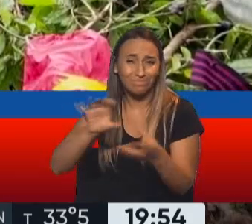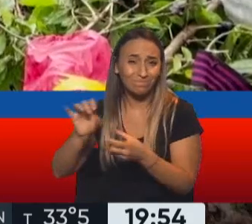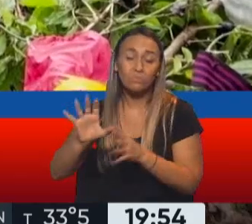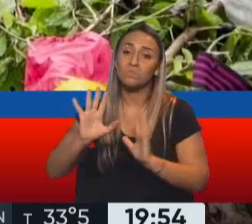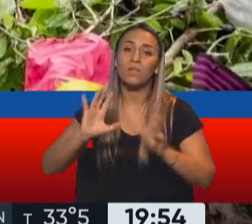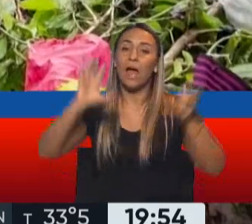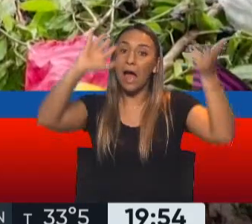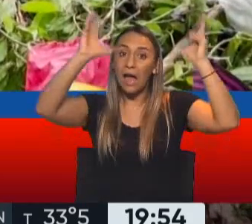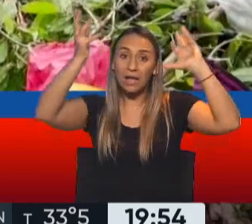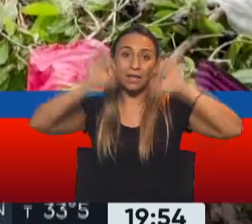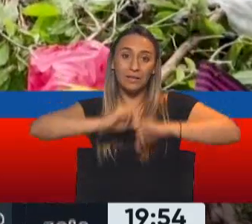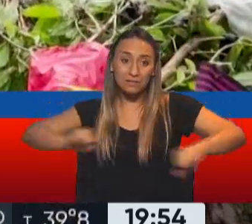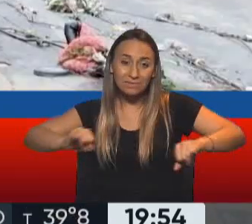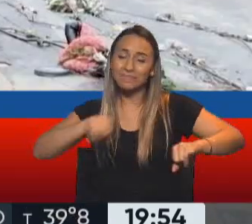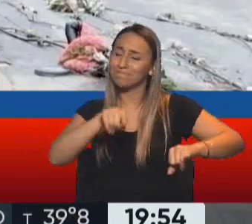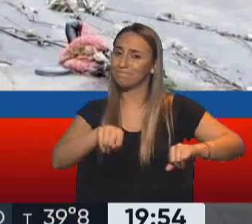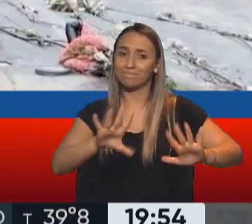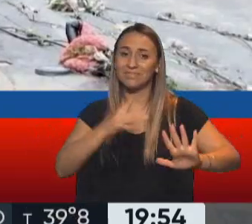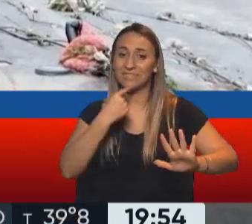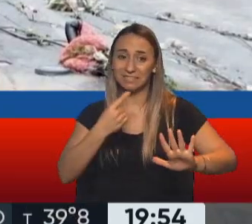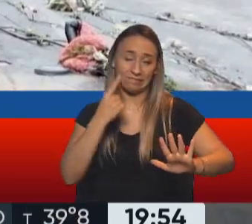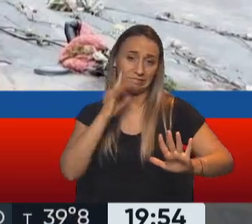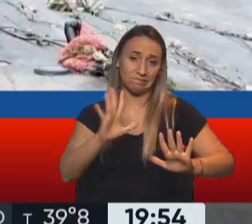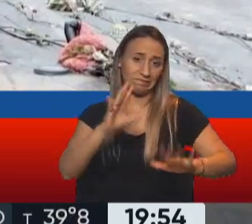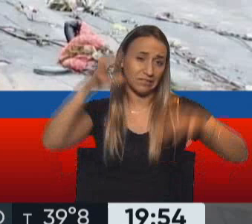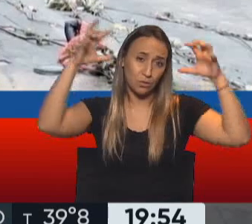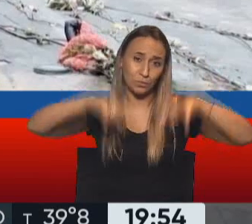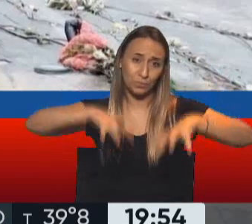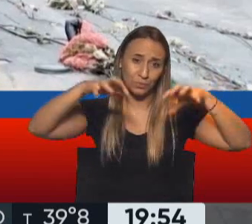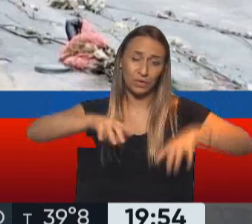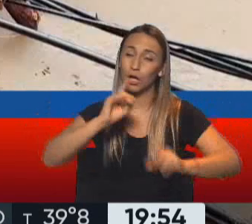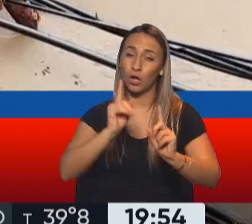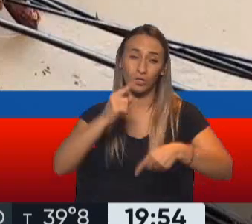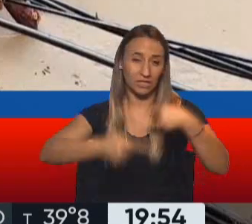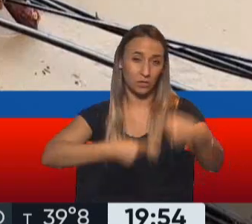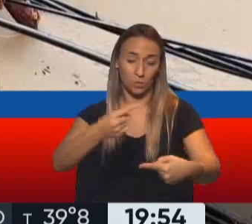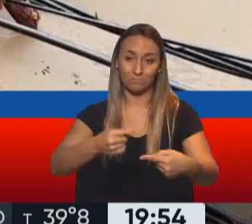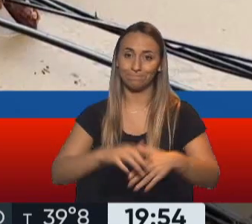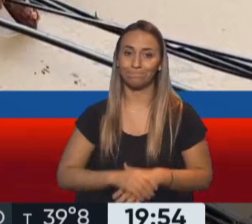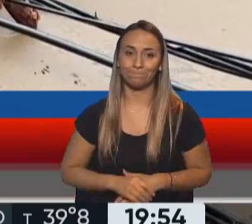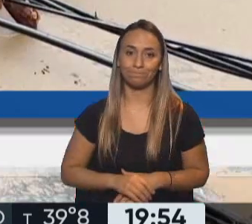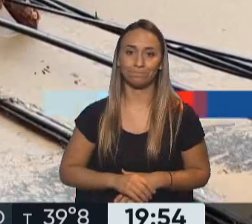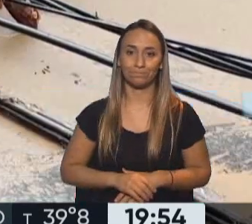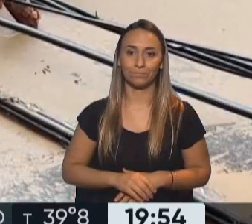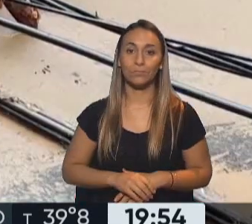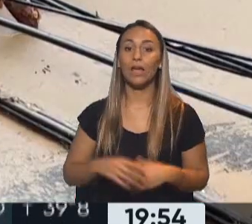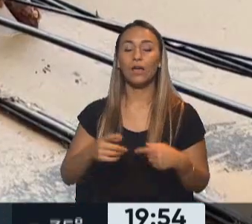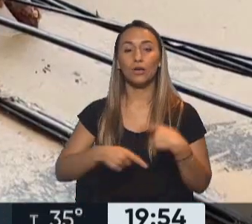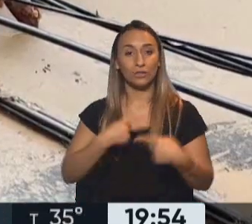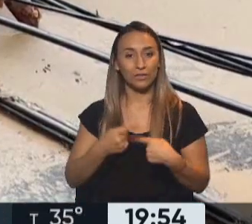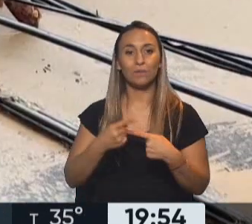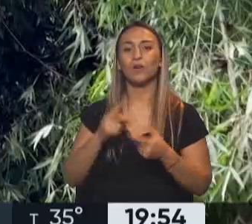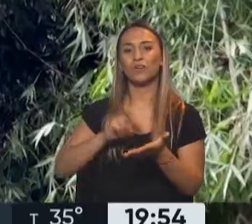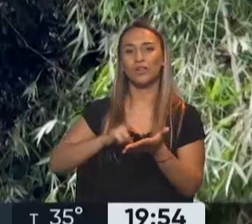alentador porque prevé que las precipitaciones van a continuar. Nosotros continuamos con más noticias internacionales en